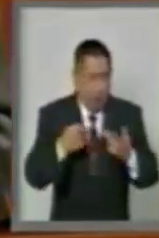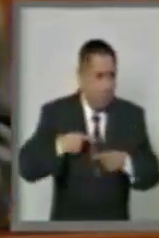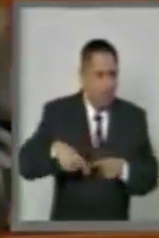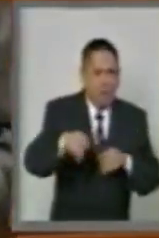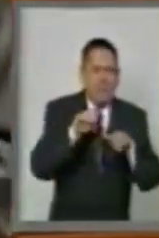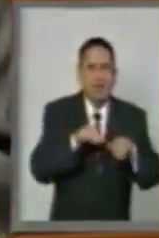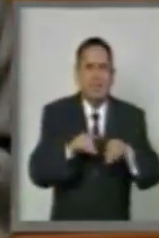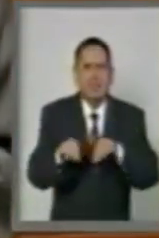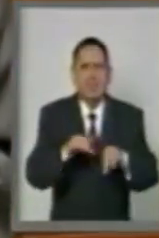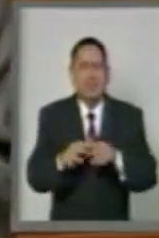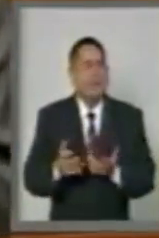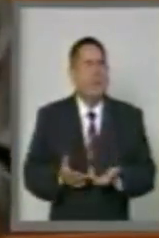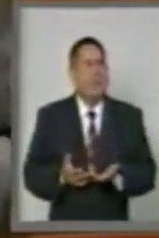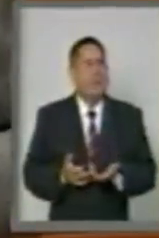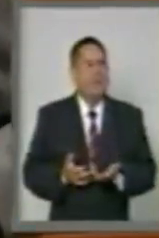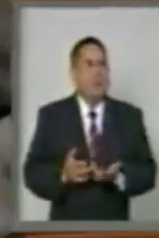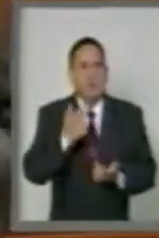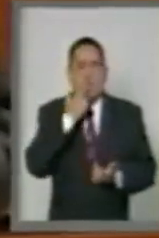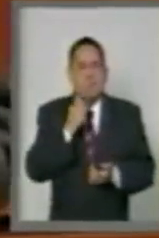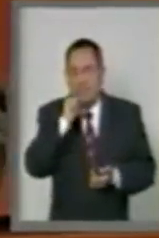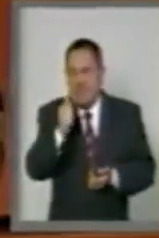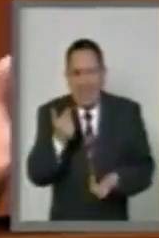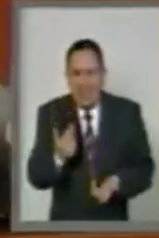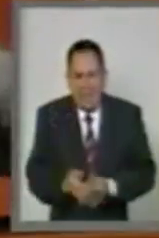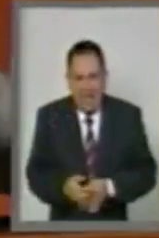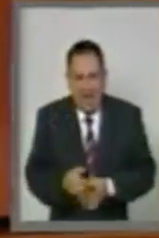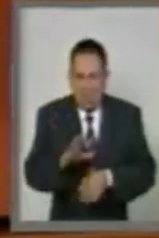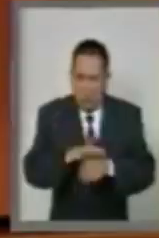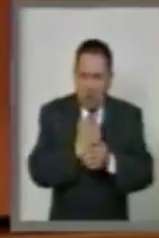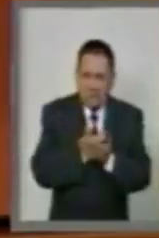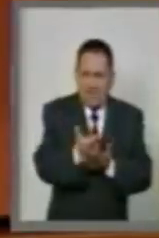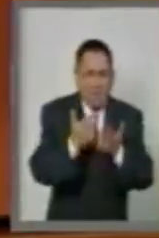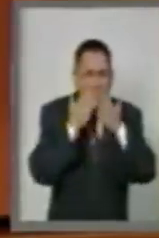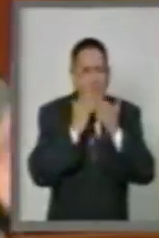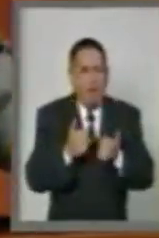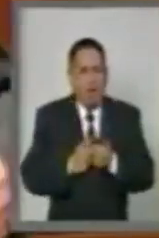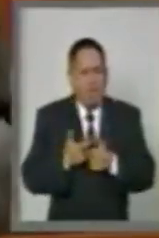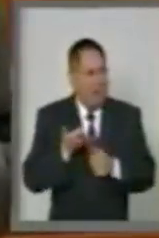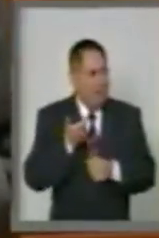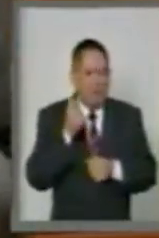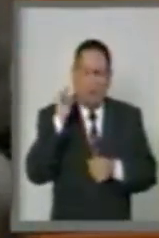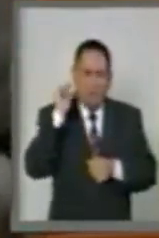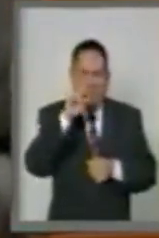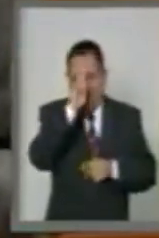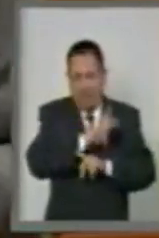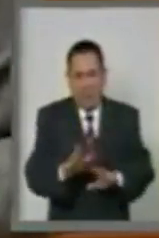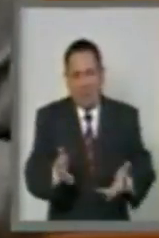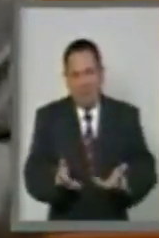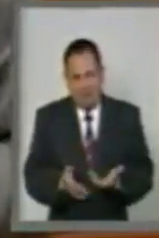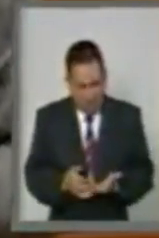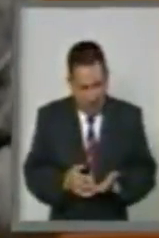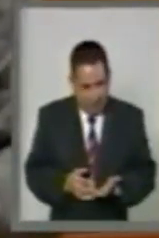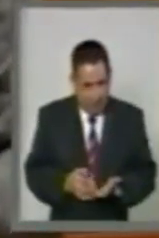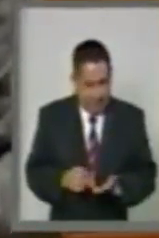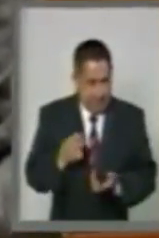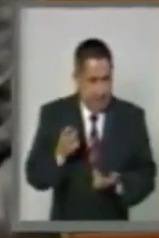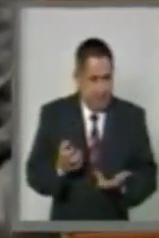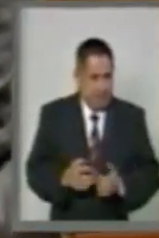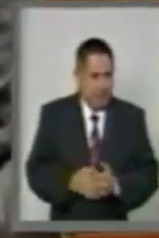empleo que no sirve para nada, sin salarios, es un empleo pésimo, ¿verdad?